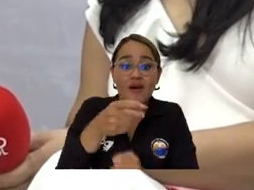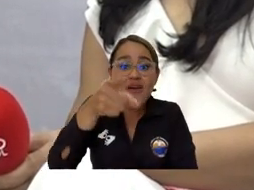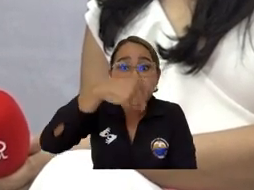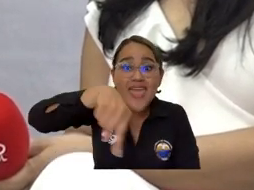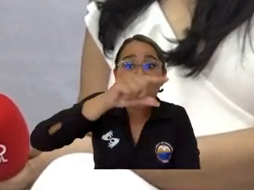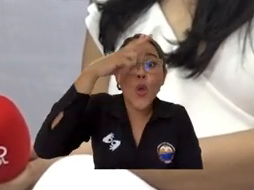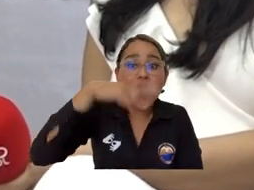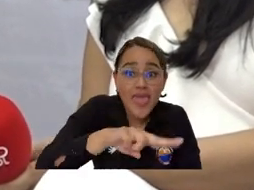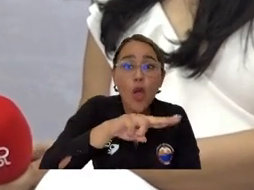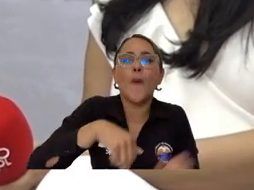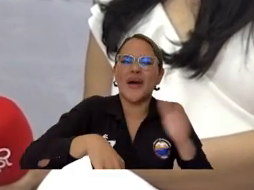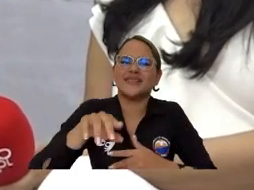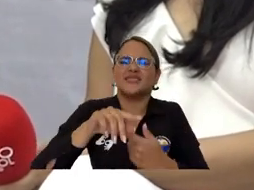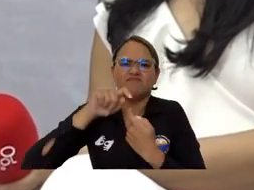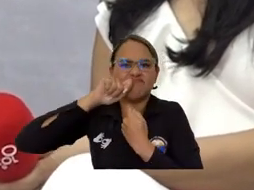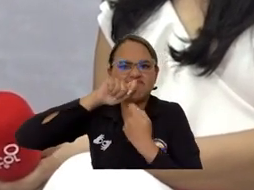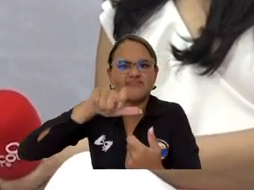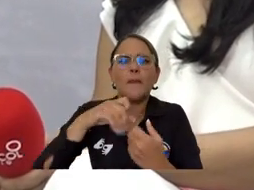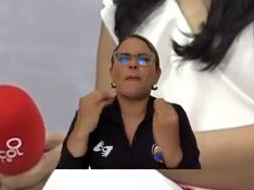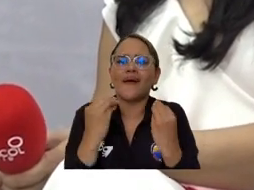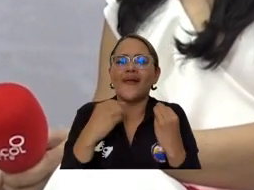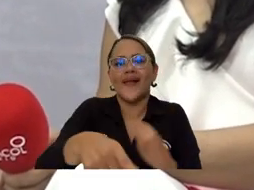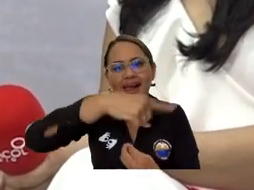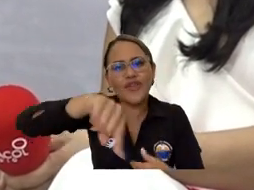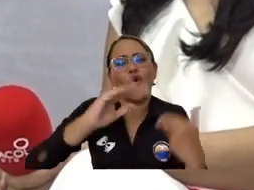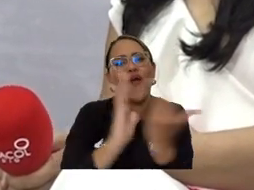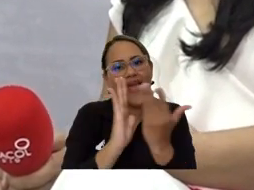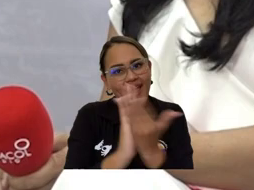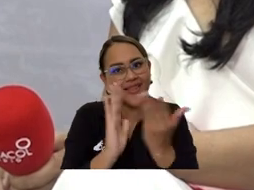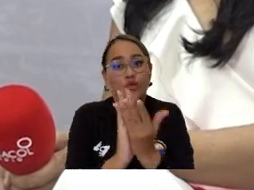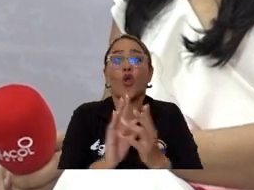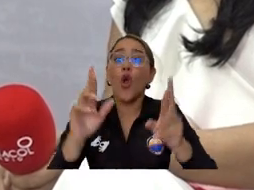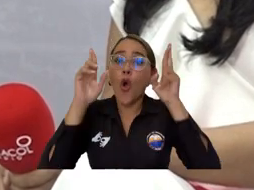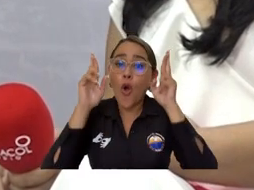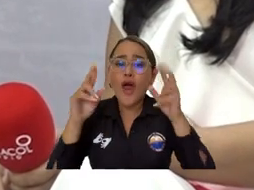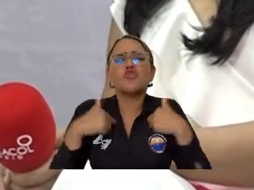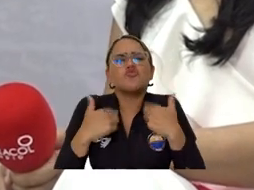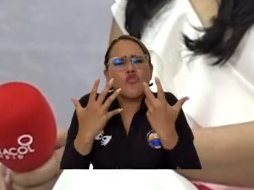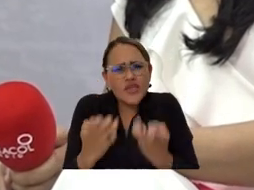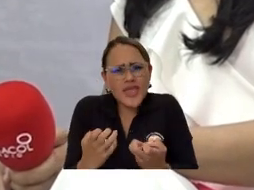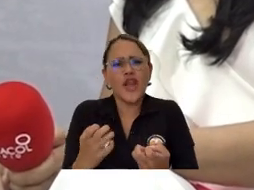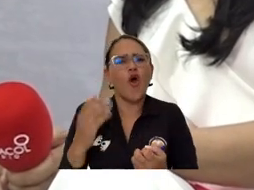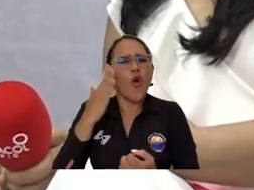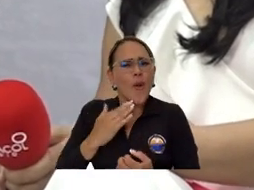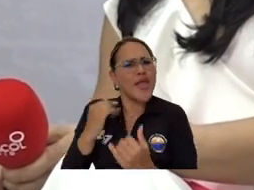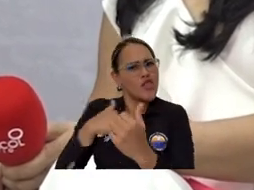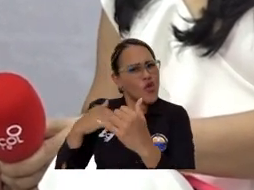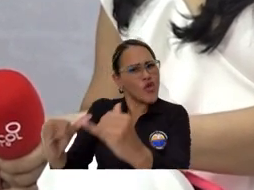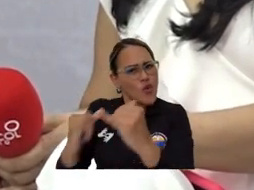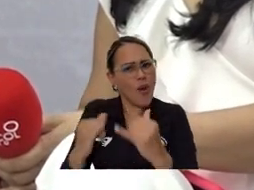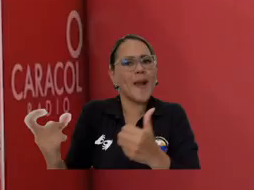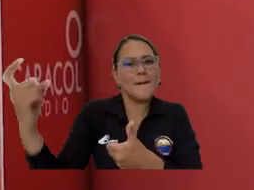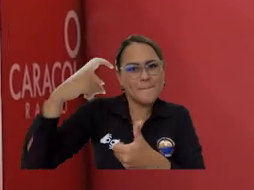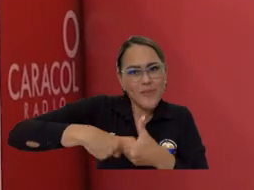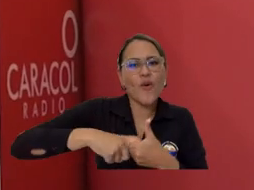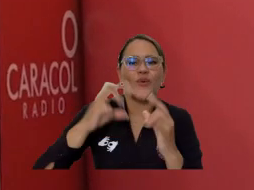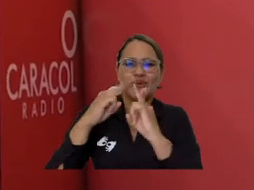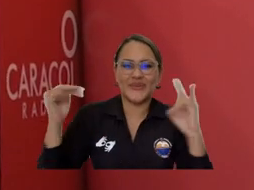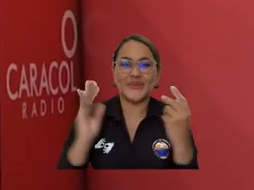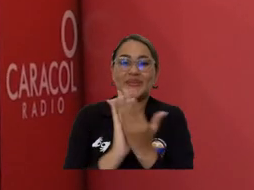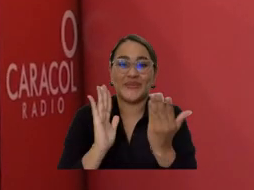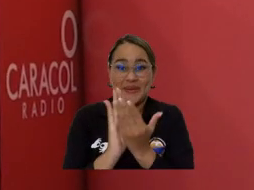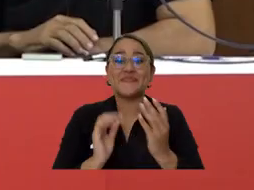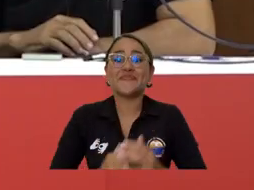nacional invierta en este programa para que más jóvenes como yo vengan a la Universidad del Magdalena y le den futuro a sus municipios. La